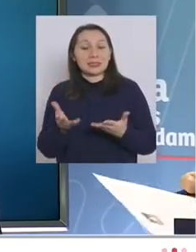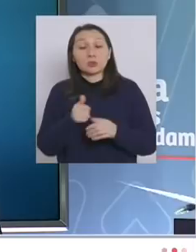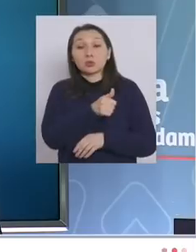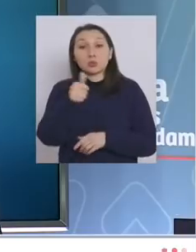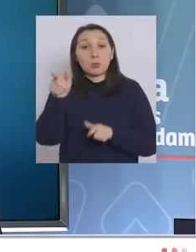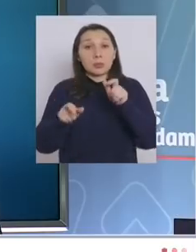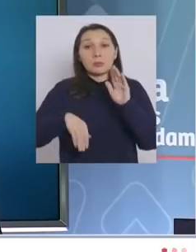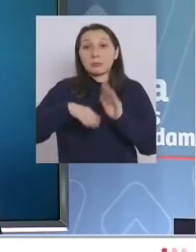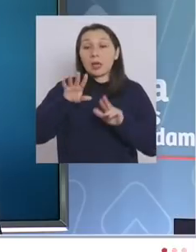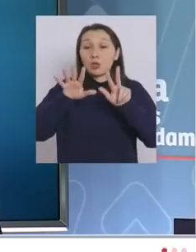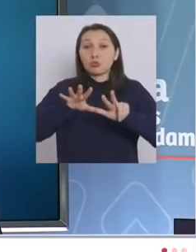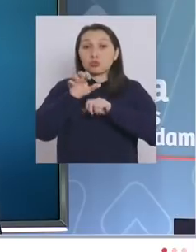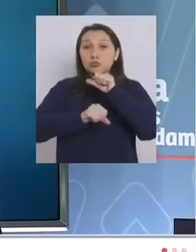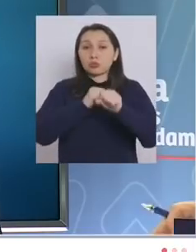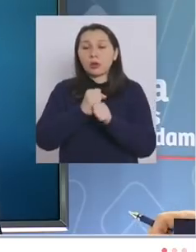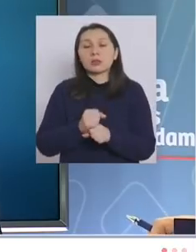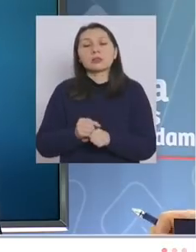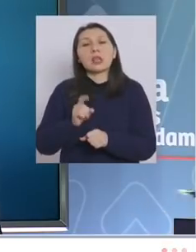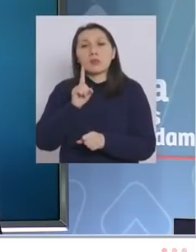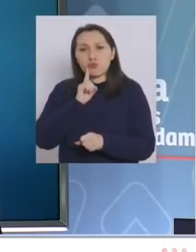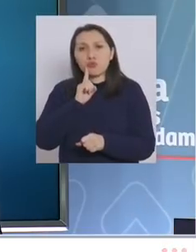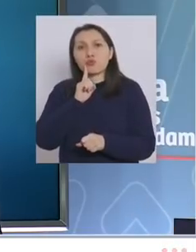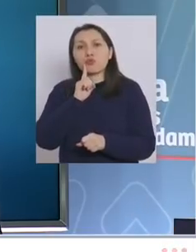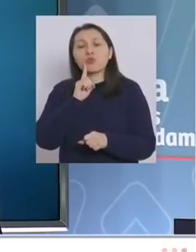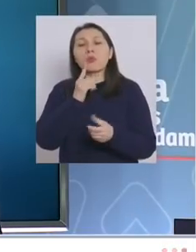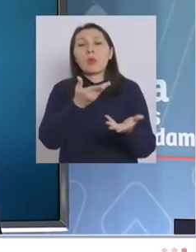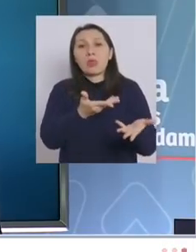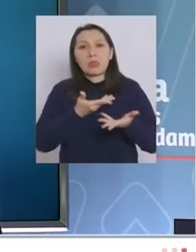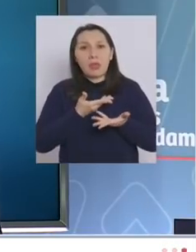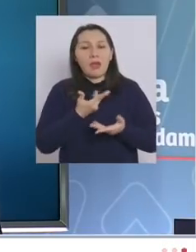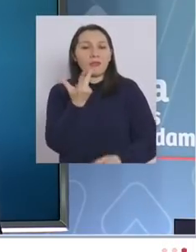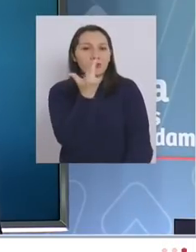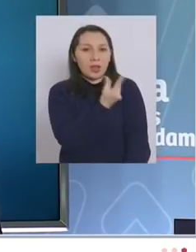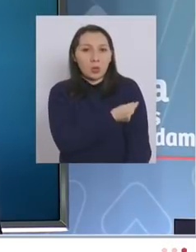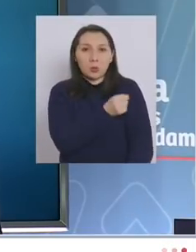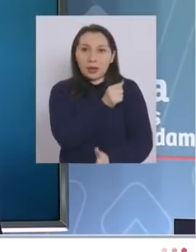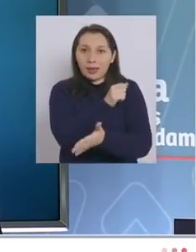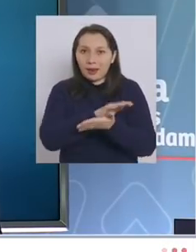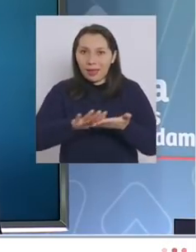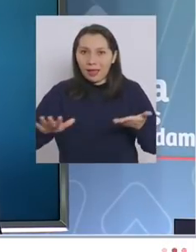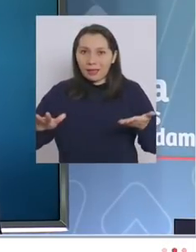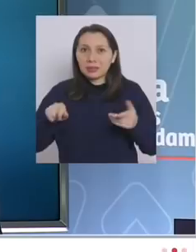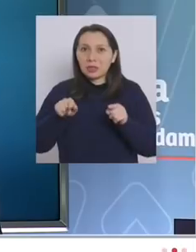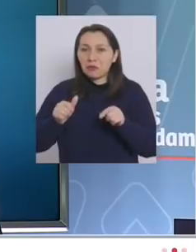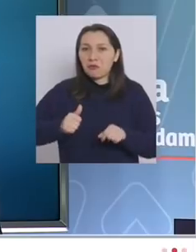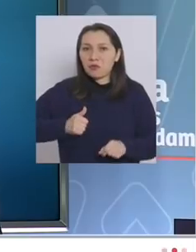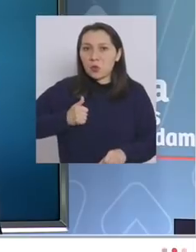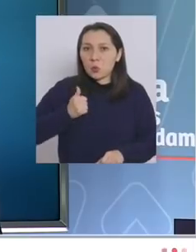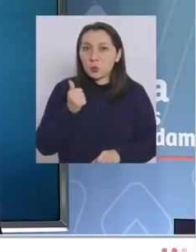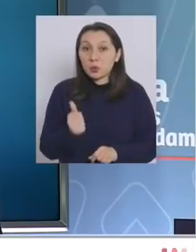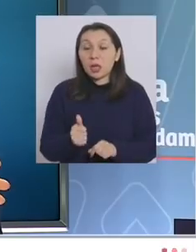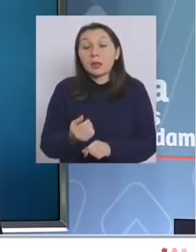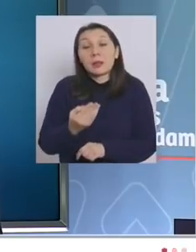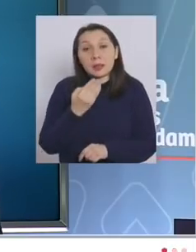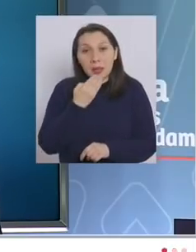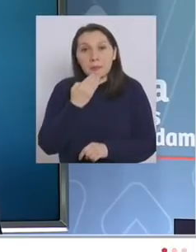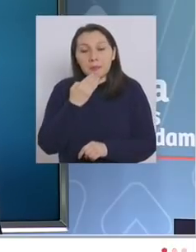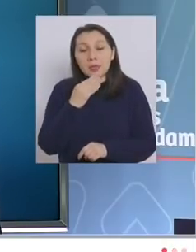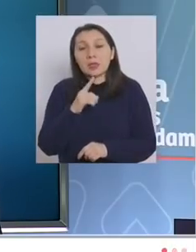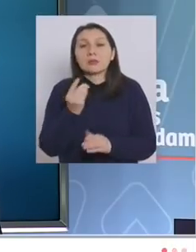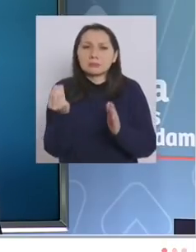las personas mayores de 18 años tienen acceso a la vacunación en forma gratuita, en forma voluntaria, y también